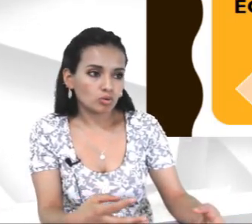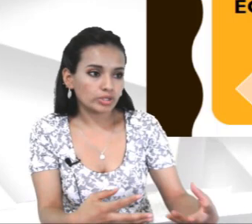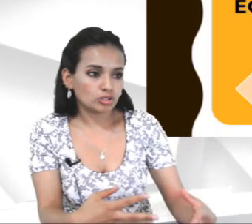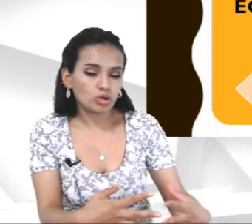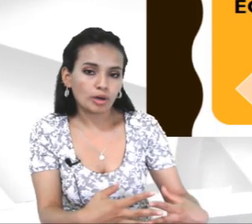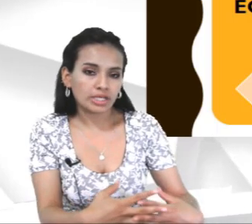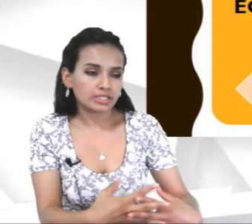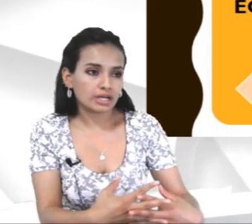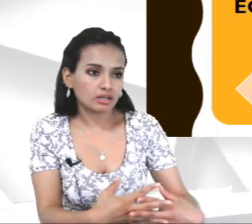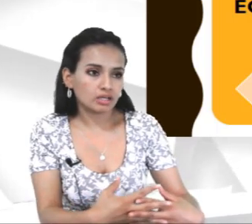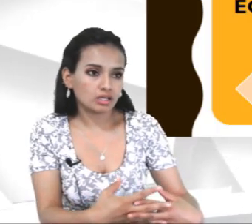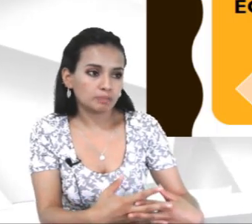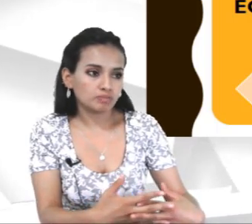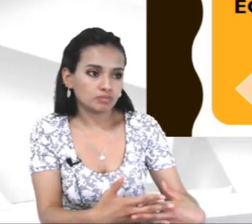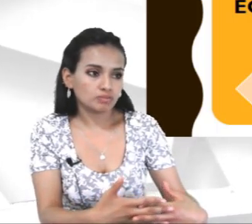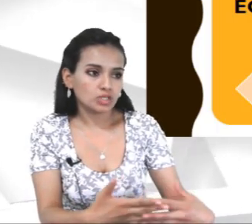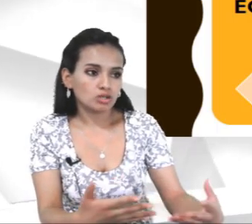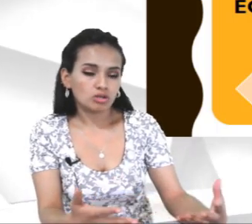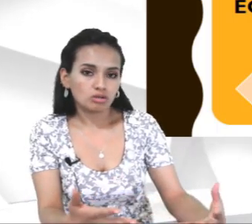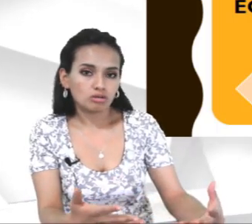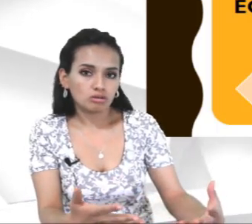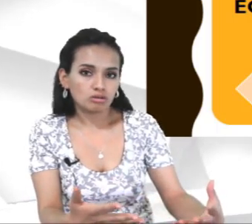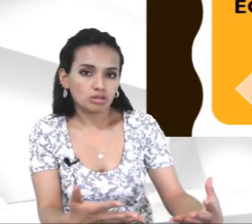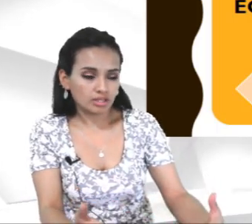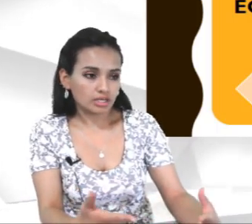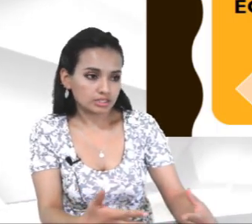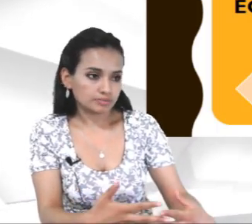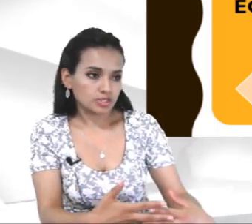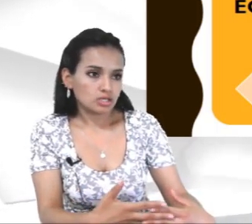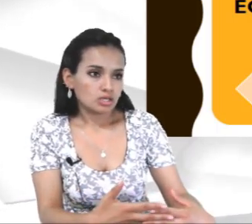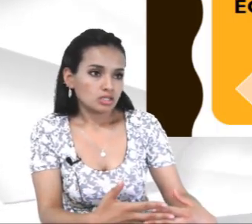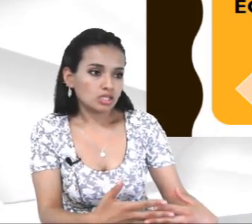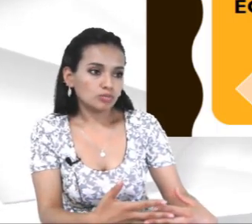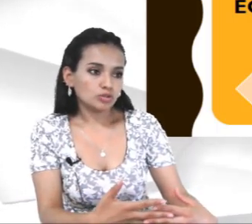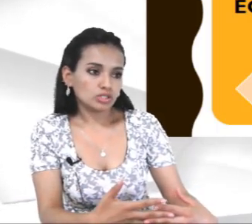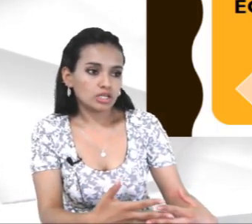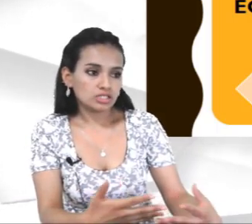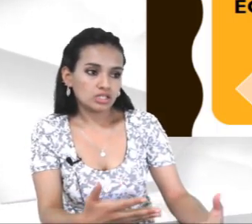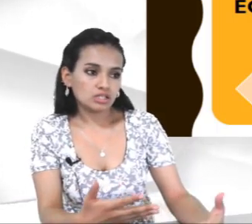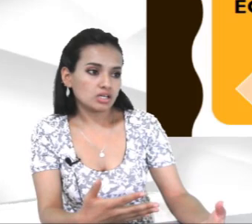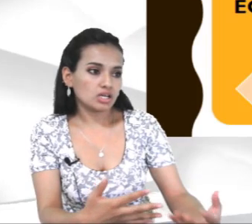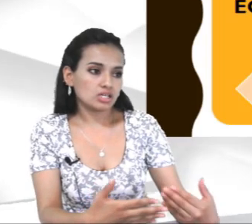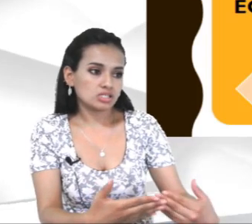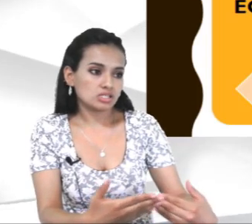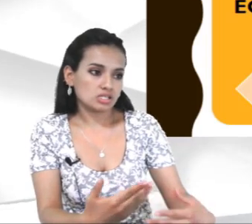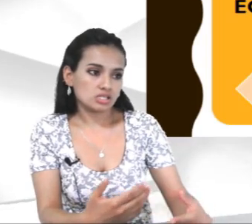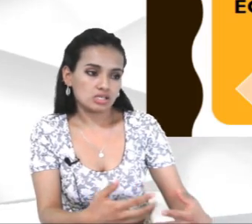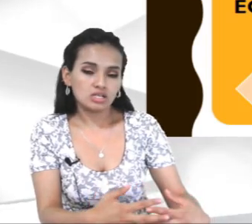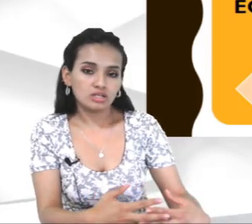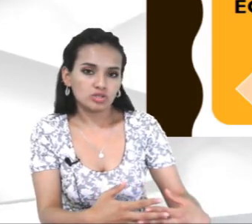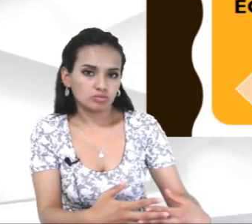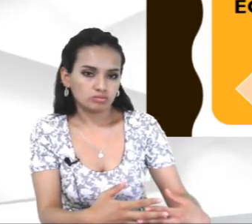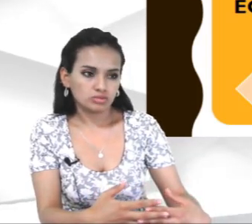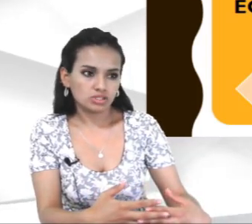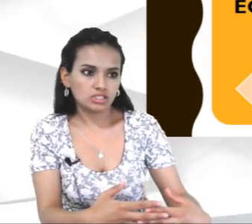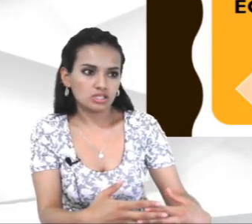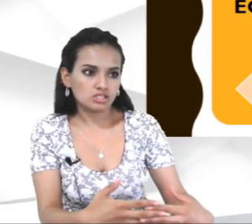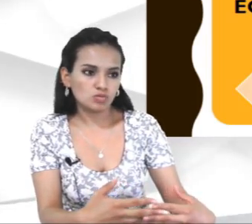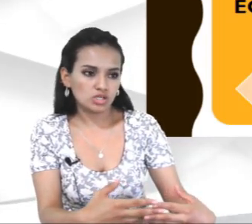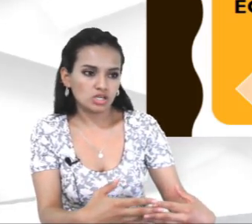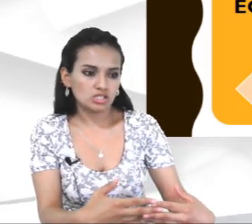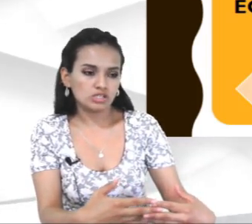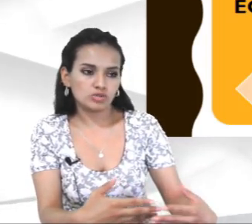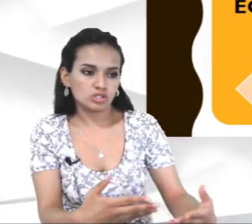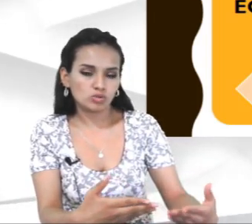congruentes o las más ideales tenemos el siguiente que es desequilibrio si